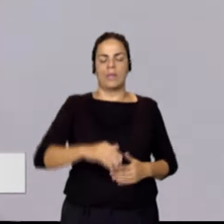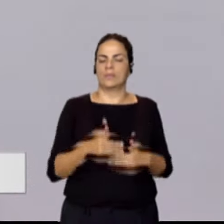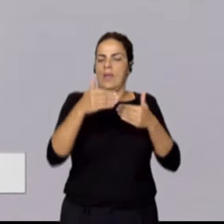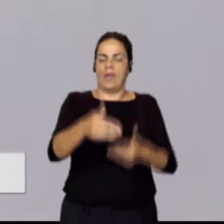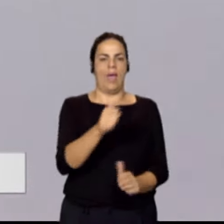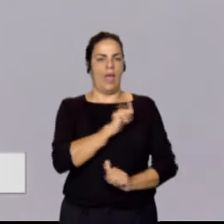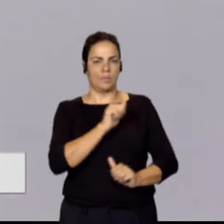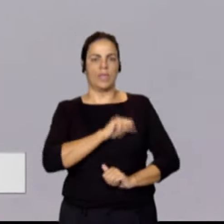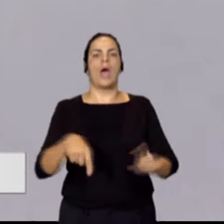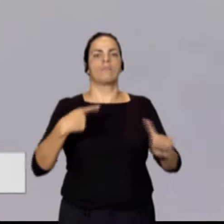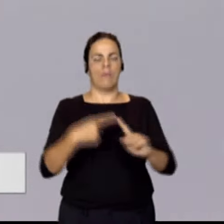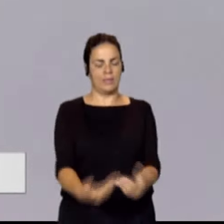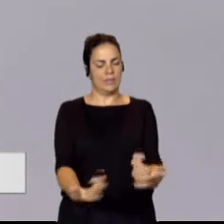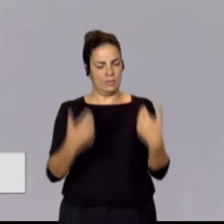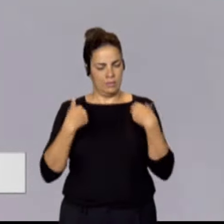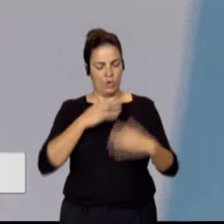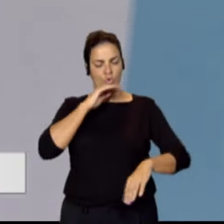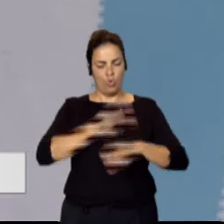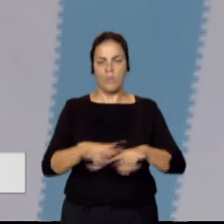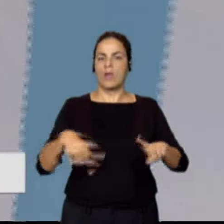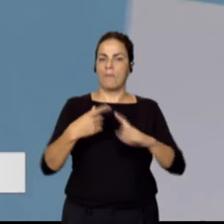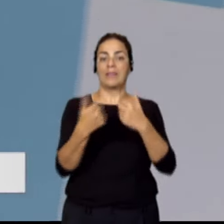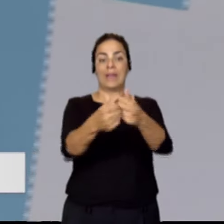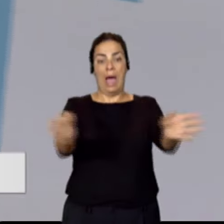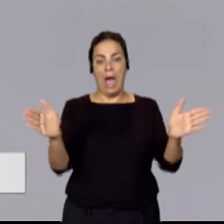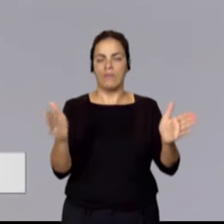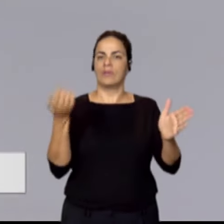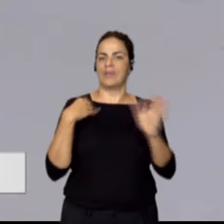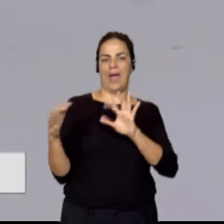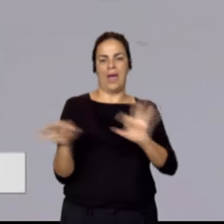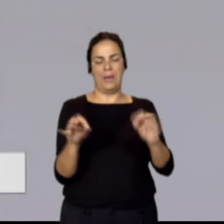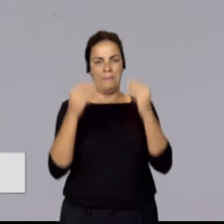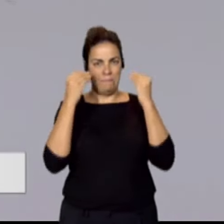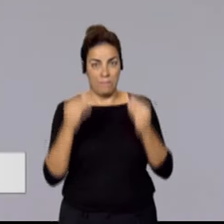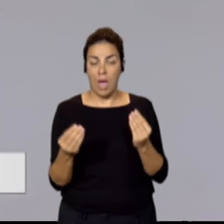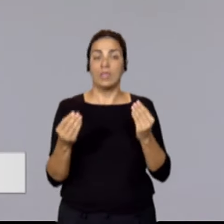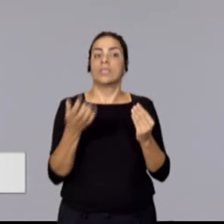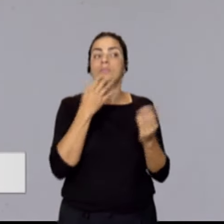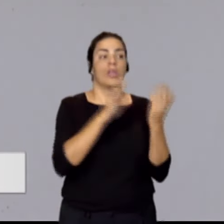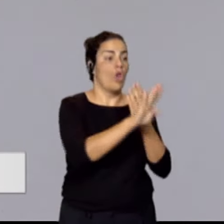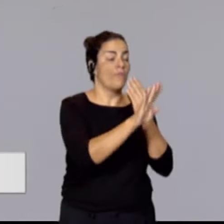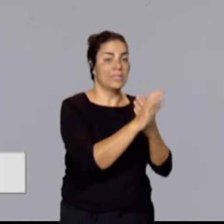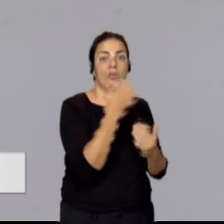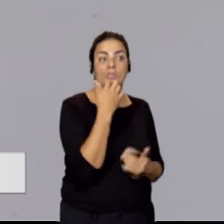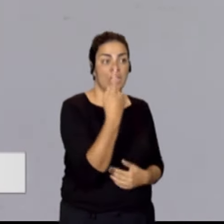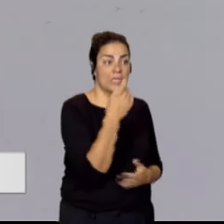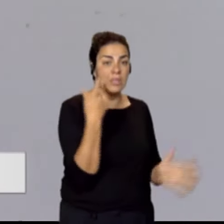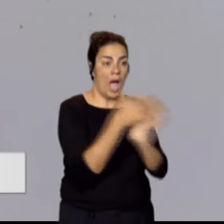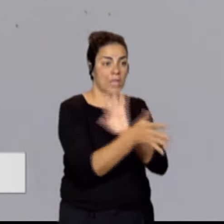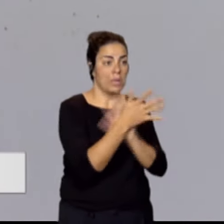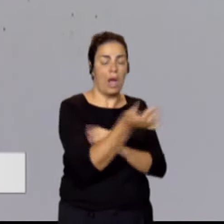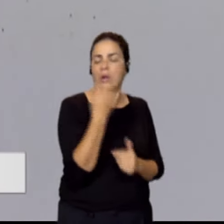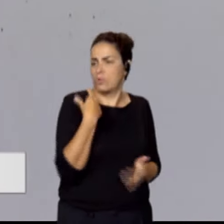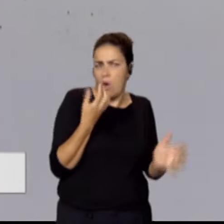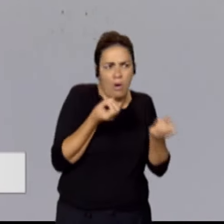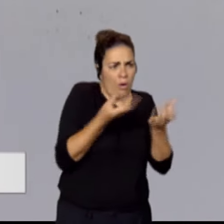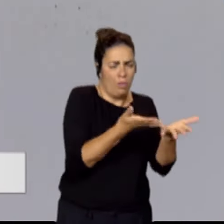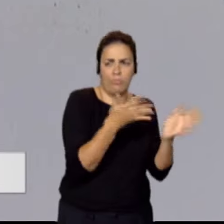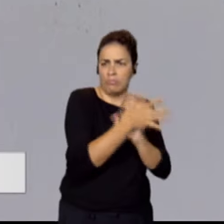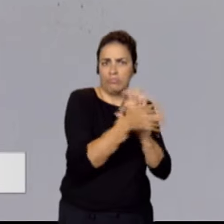abrir la instalación en condiciones estoy dispuesta a hablar con los vecinos que necesiten pues tener una explicación y ser totalmente transparentes porque al final es